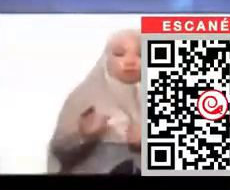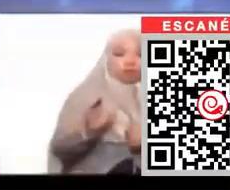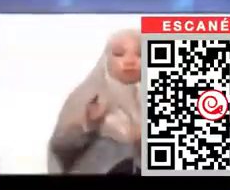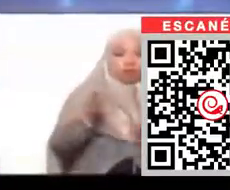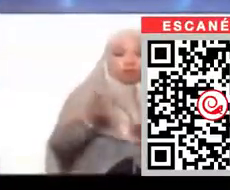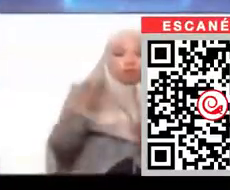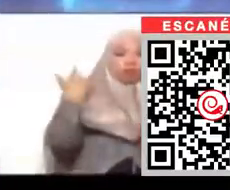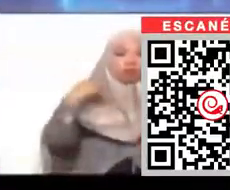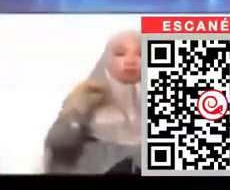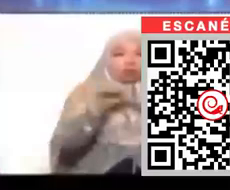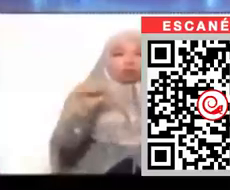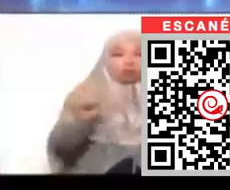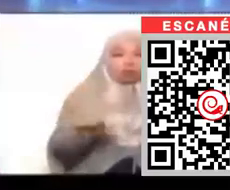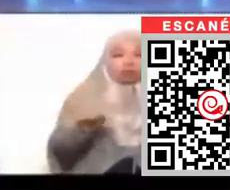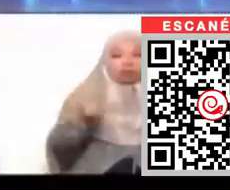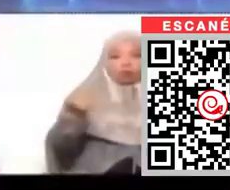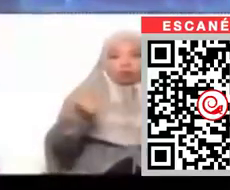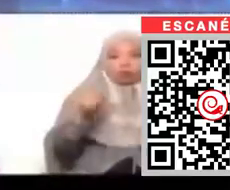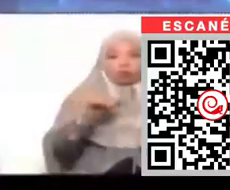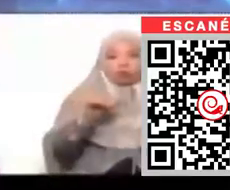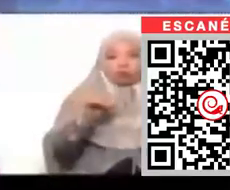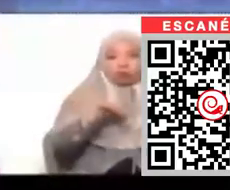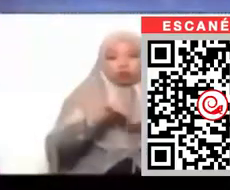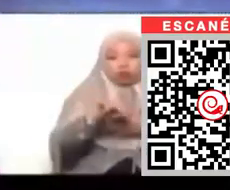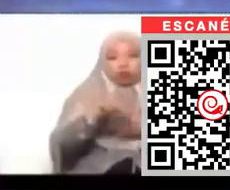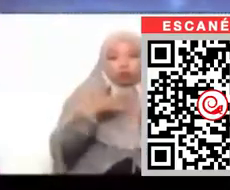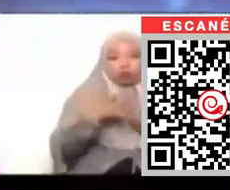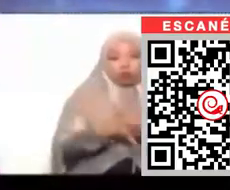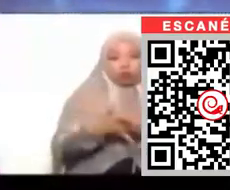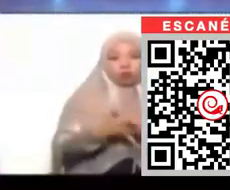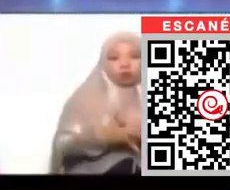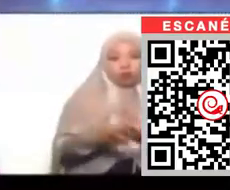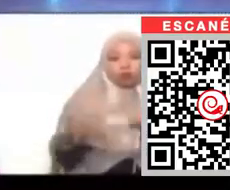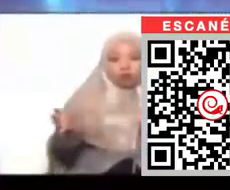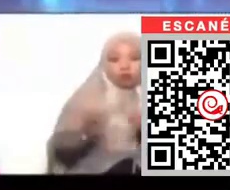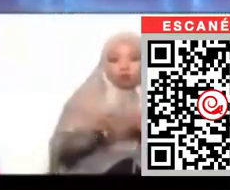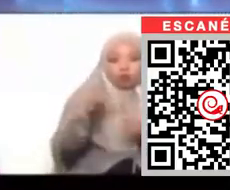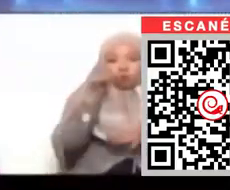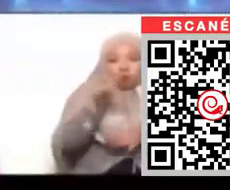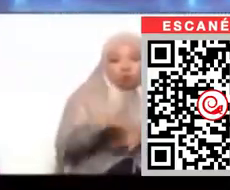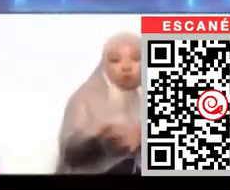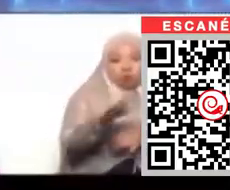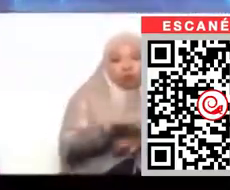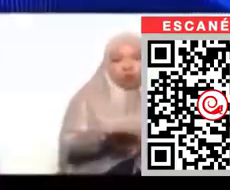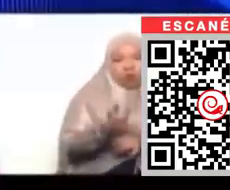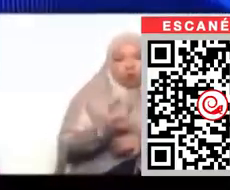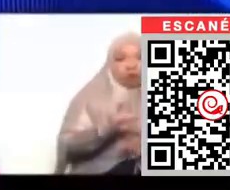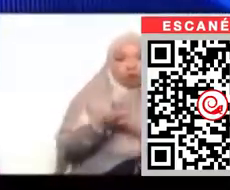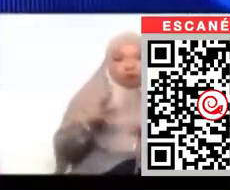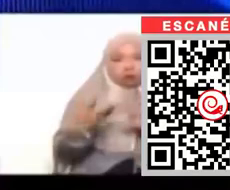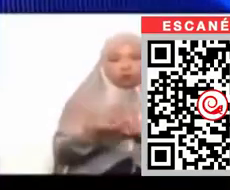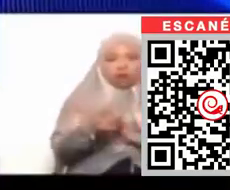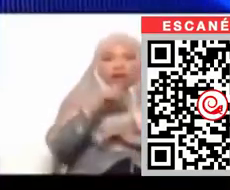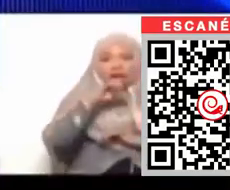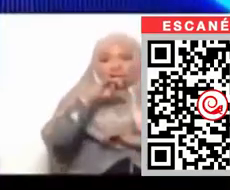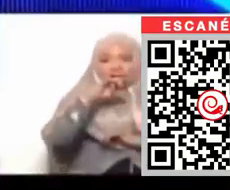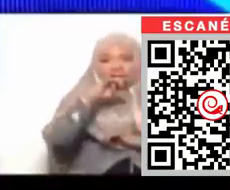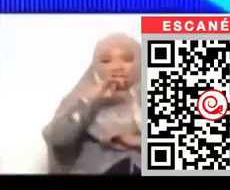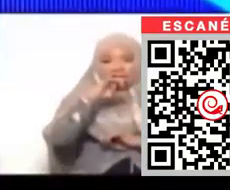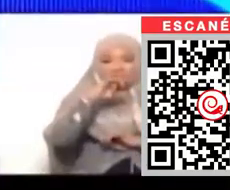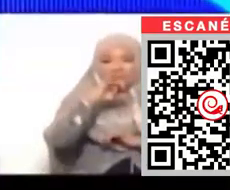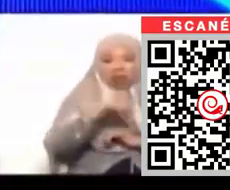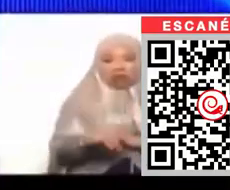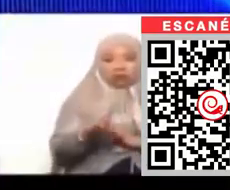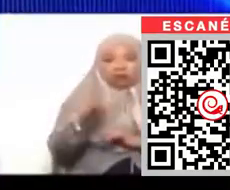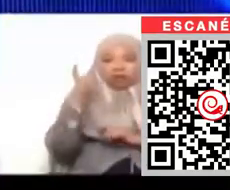fascismo. El fascismo tiene que basarse en que grupos de población son convertidos en el enemigo. En este caso,